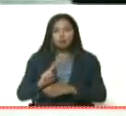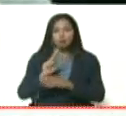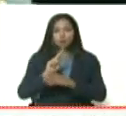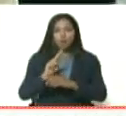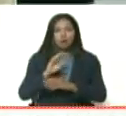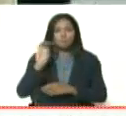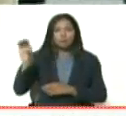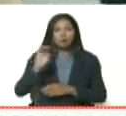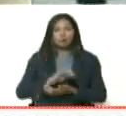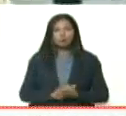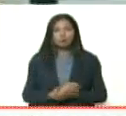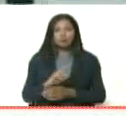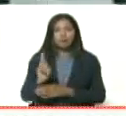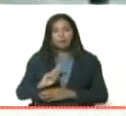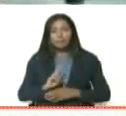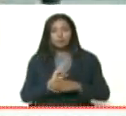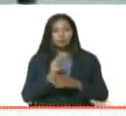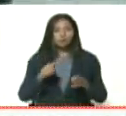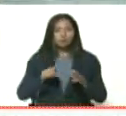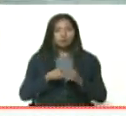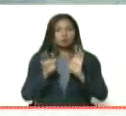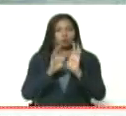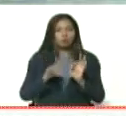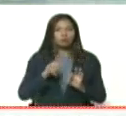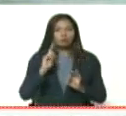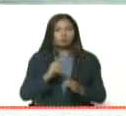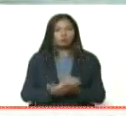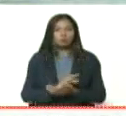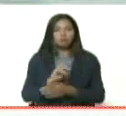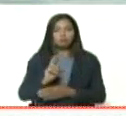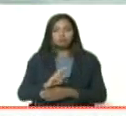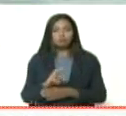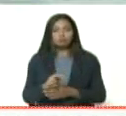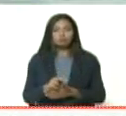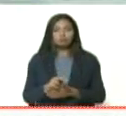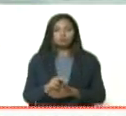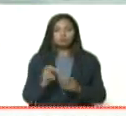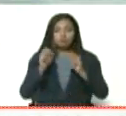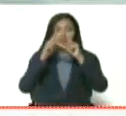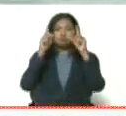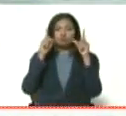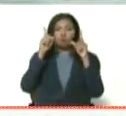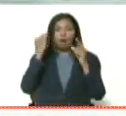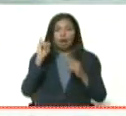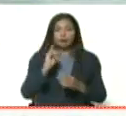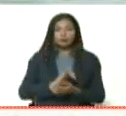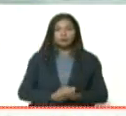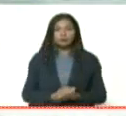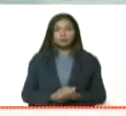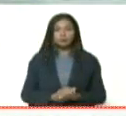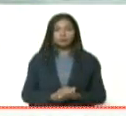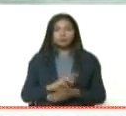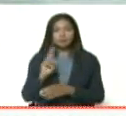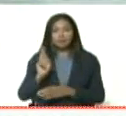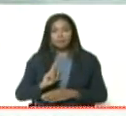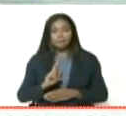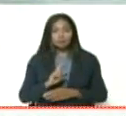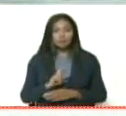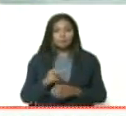país. Pronto va a haber sorpresa. Pronto,